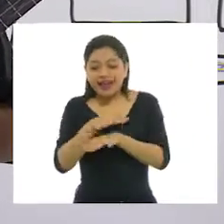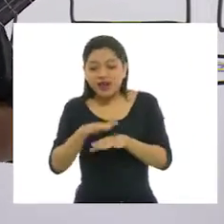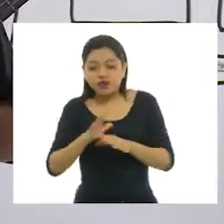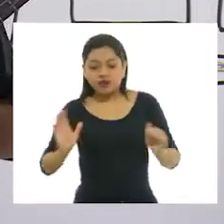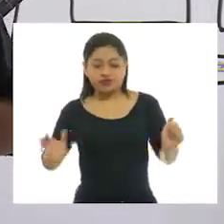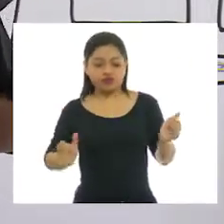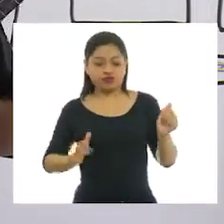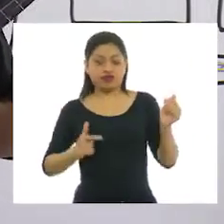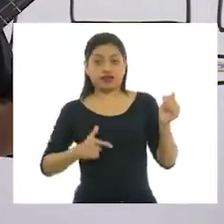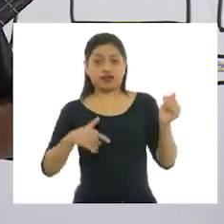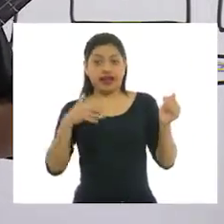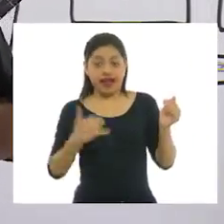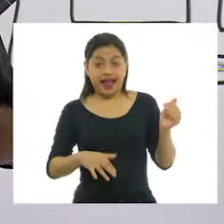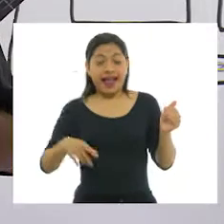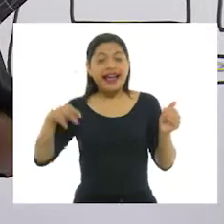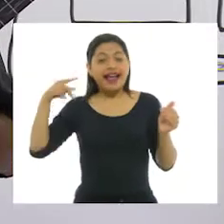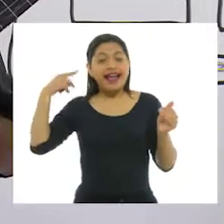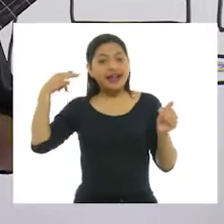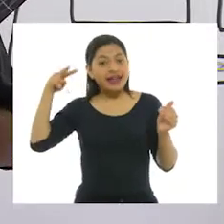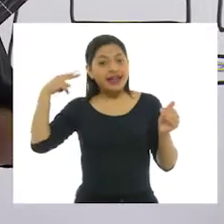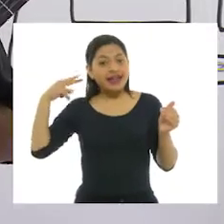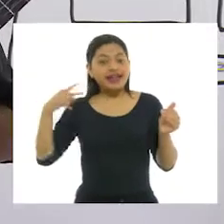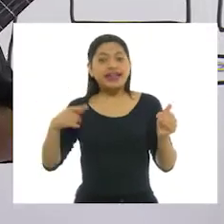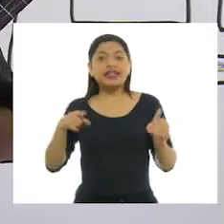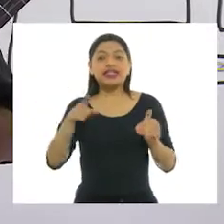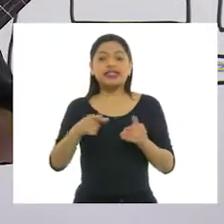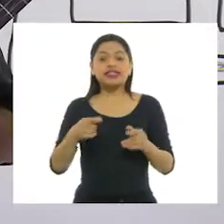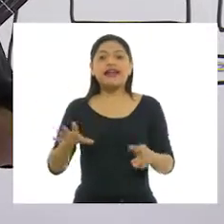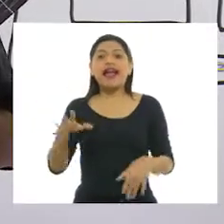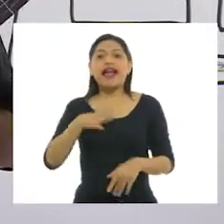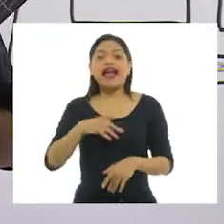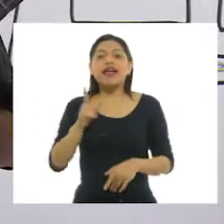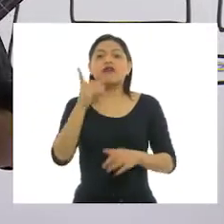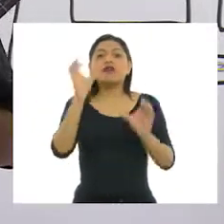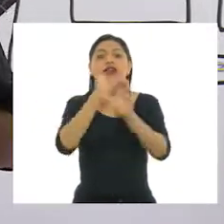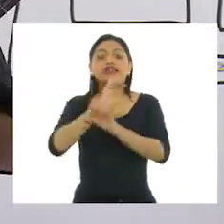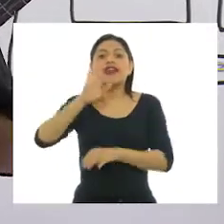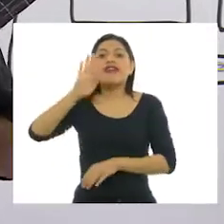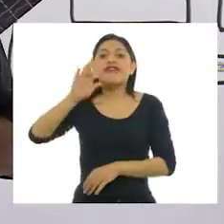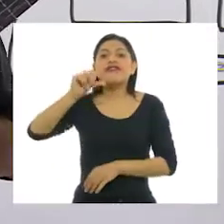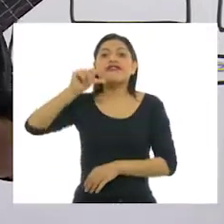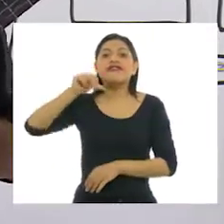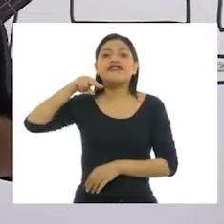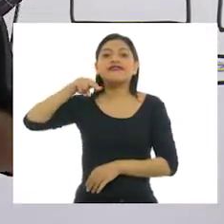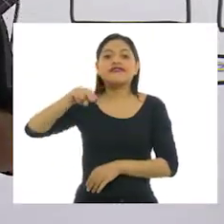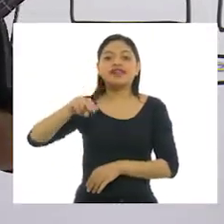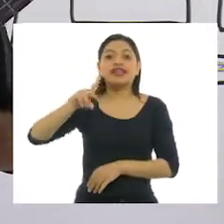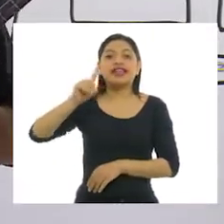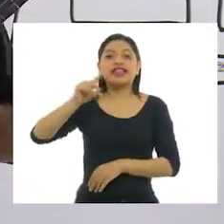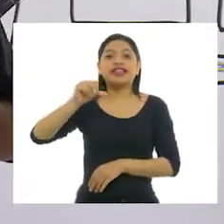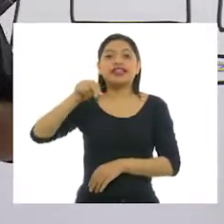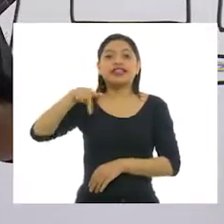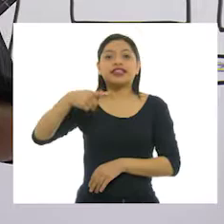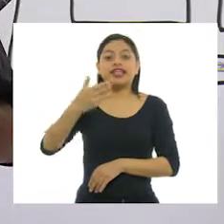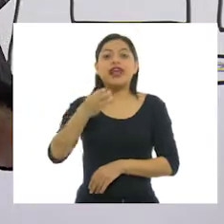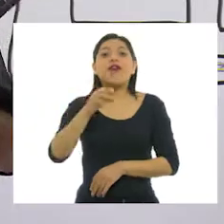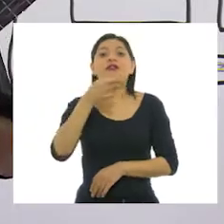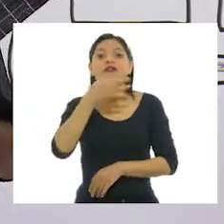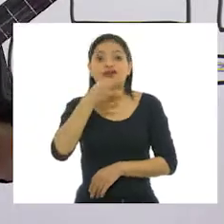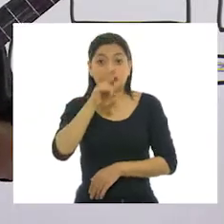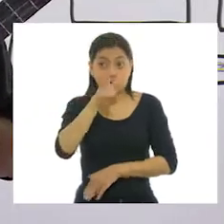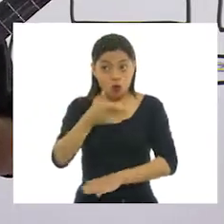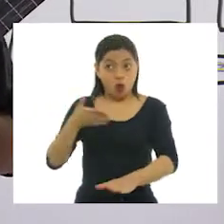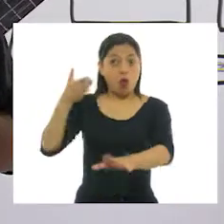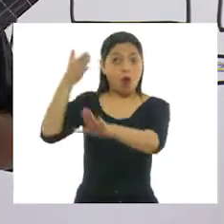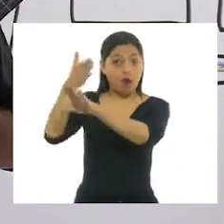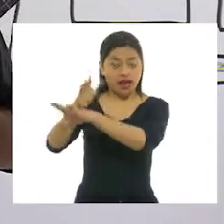son jarocho tiene una fiesta que se llama fandango. Y estoy seguro que cuando vayan a uno, cuando pase esta pandemia y